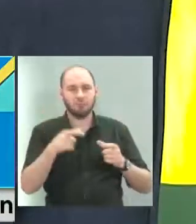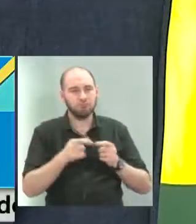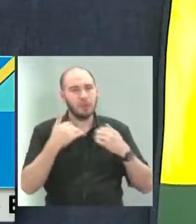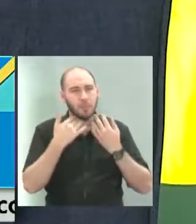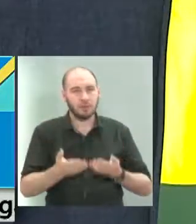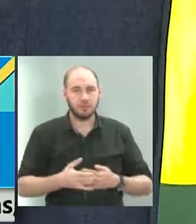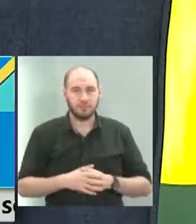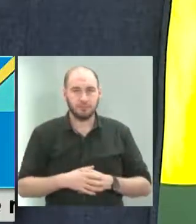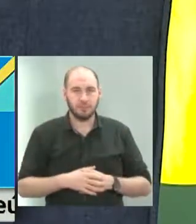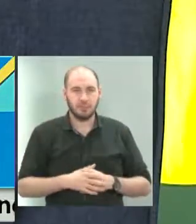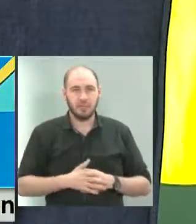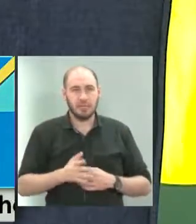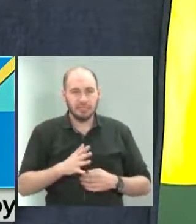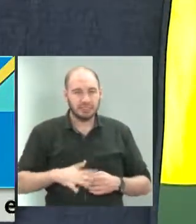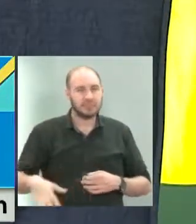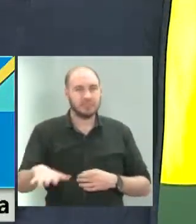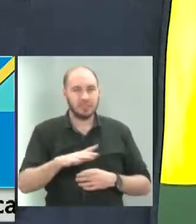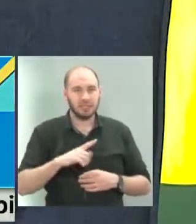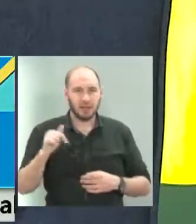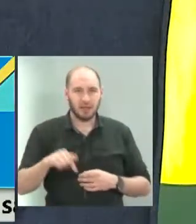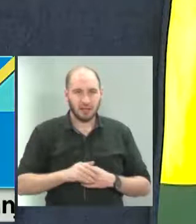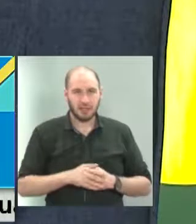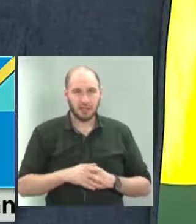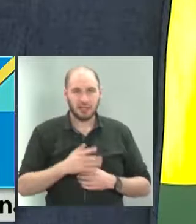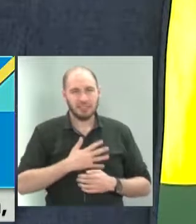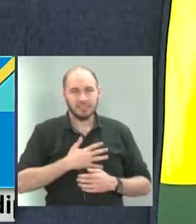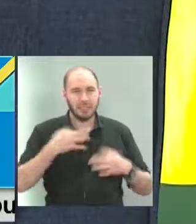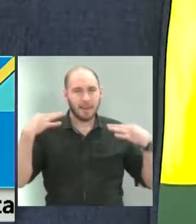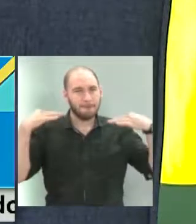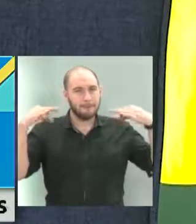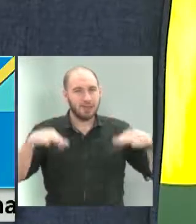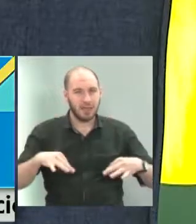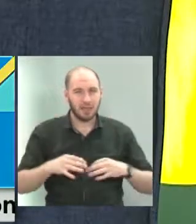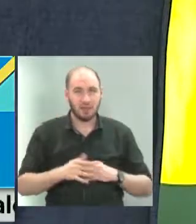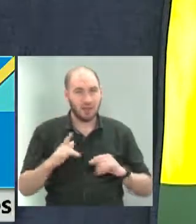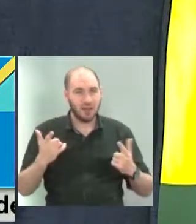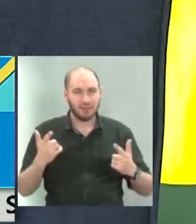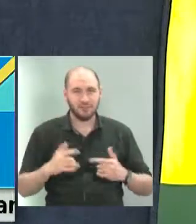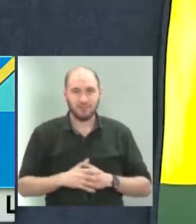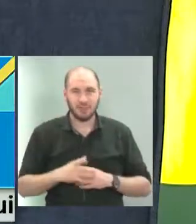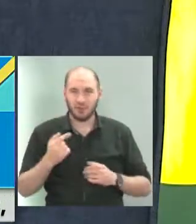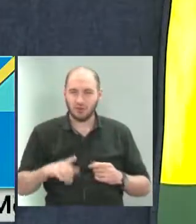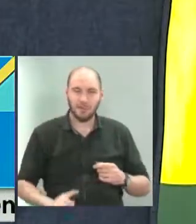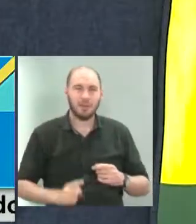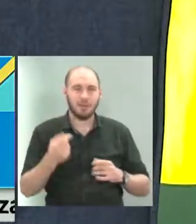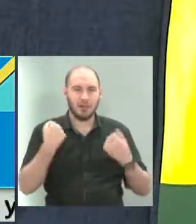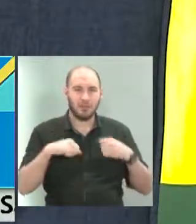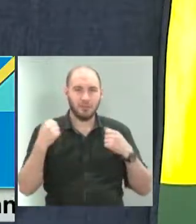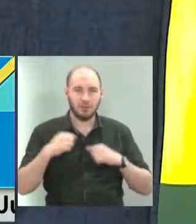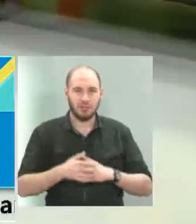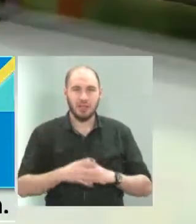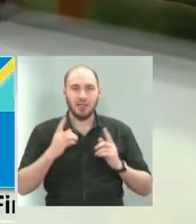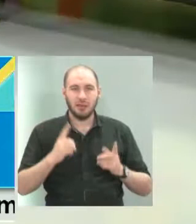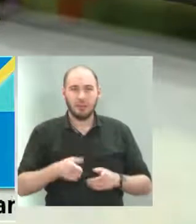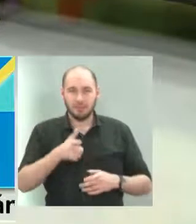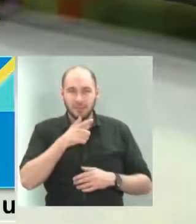sea. Es un clima que el hecho de generar empatía no existe, que es lo primero que genera el deporte. Entonces también creo